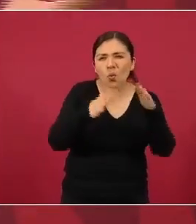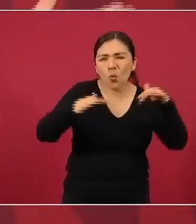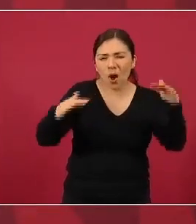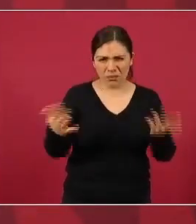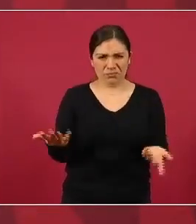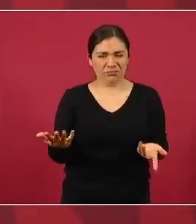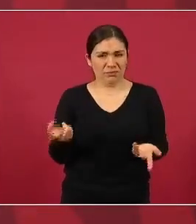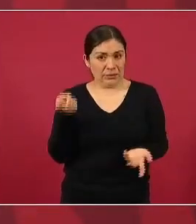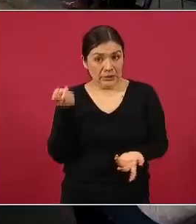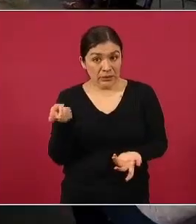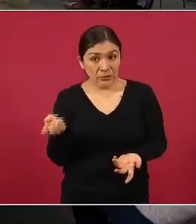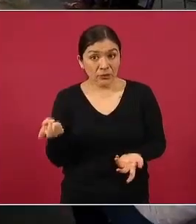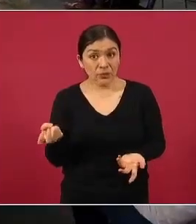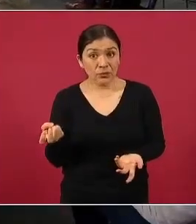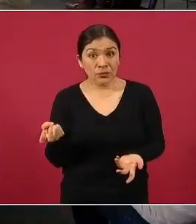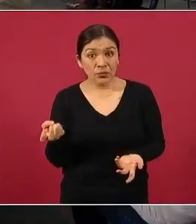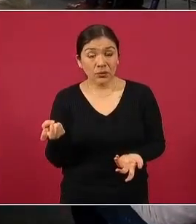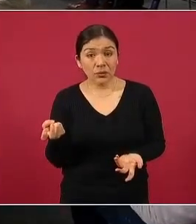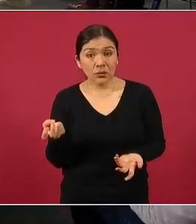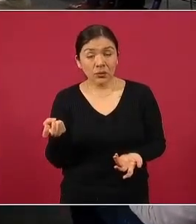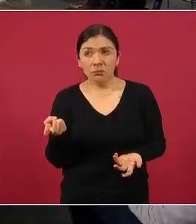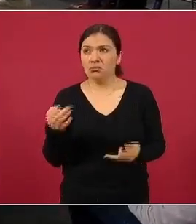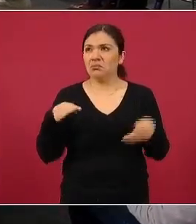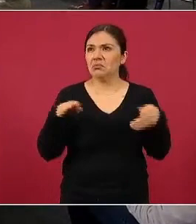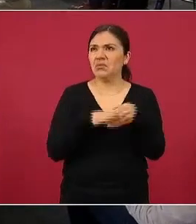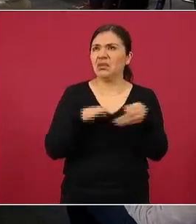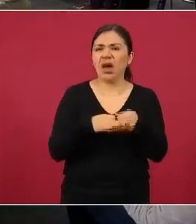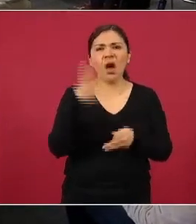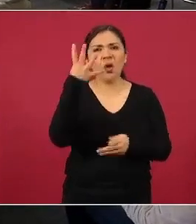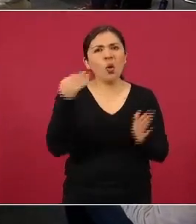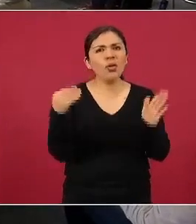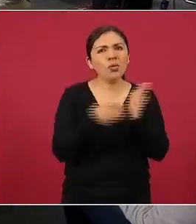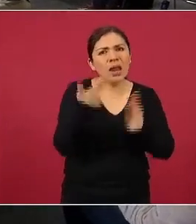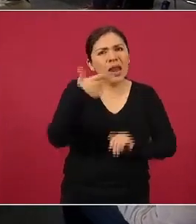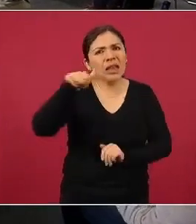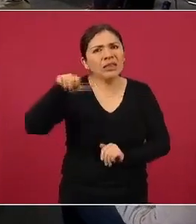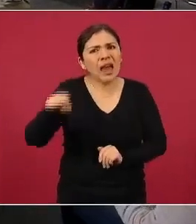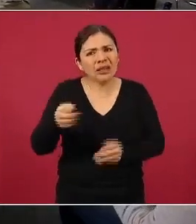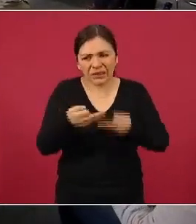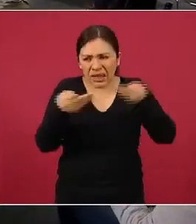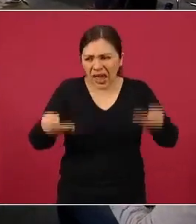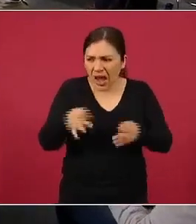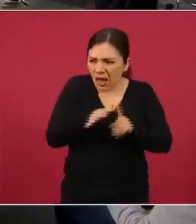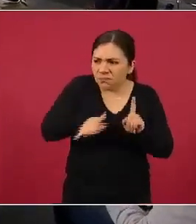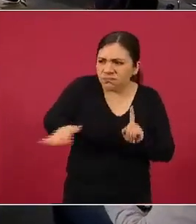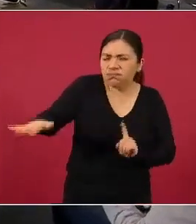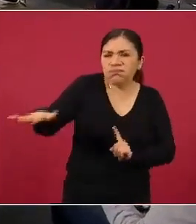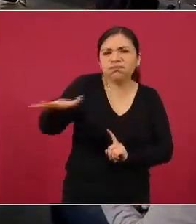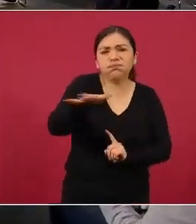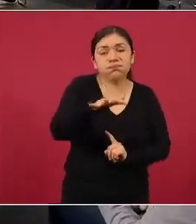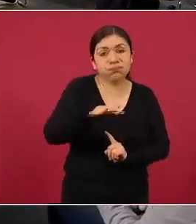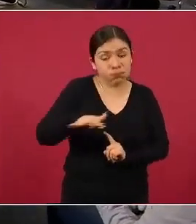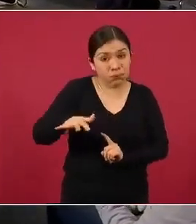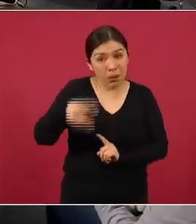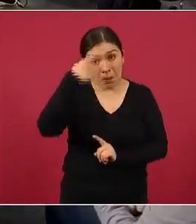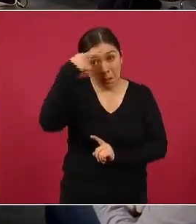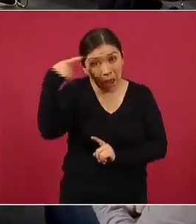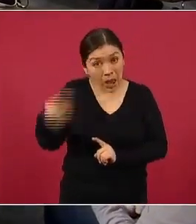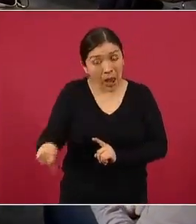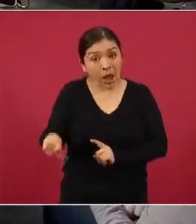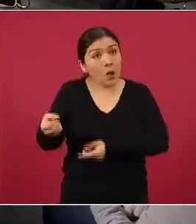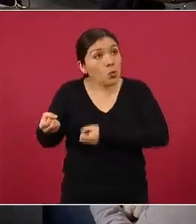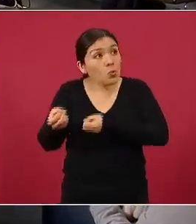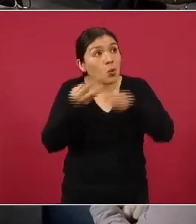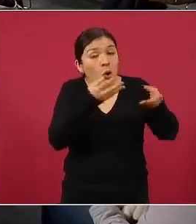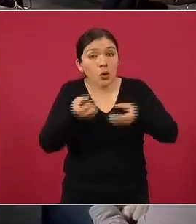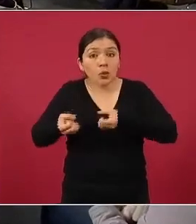Entonces, ¿cómo más de 4,000 hectáreas para